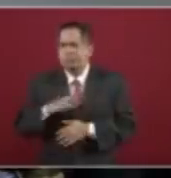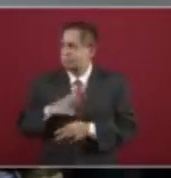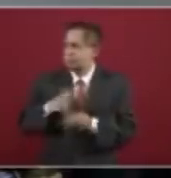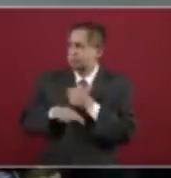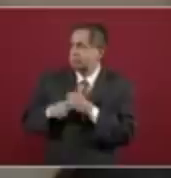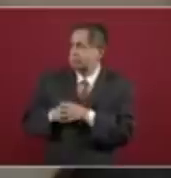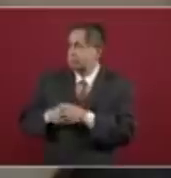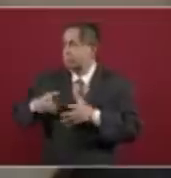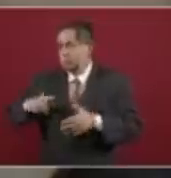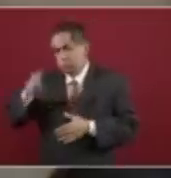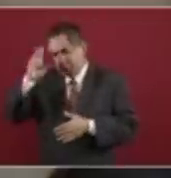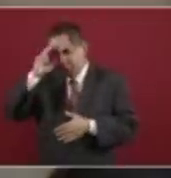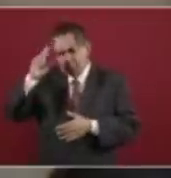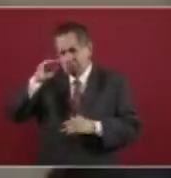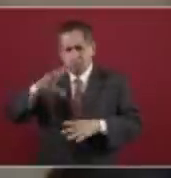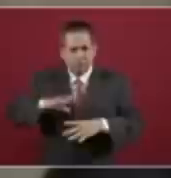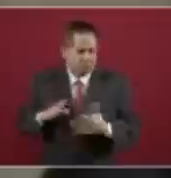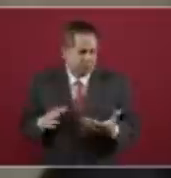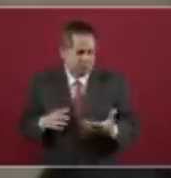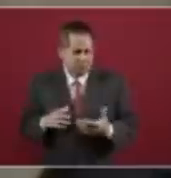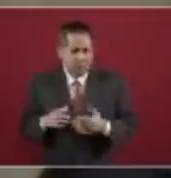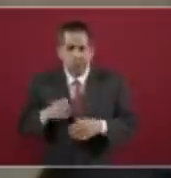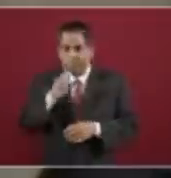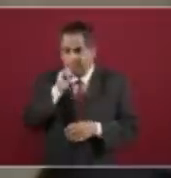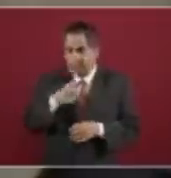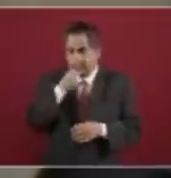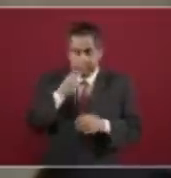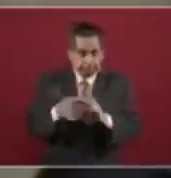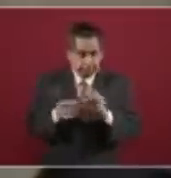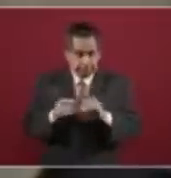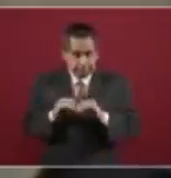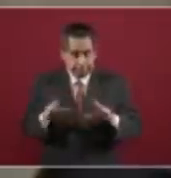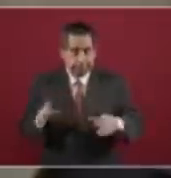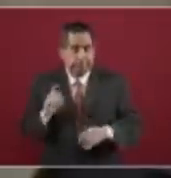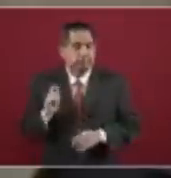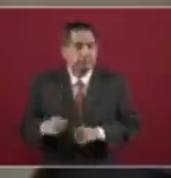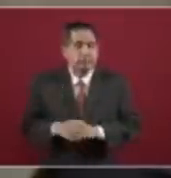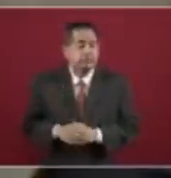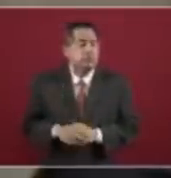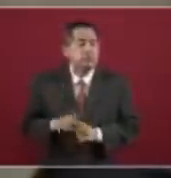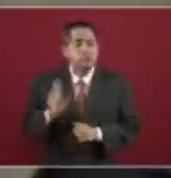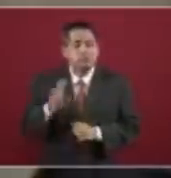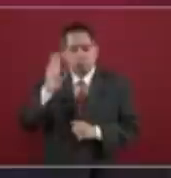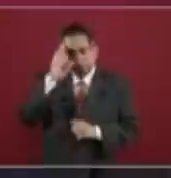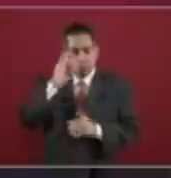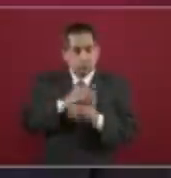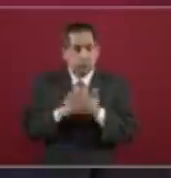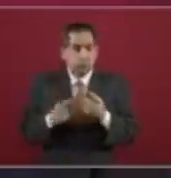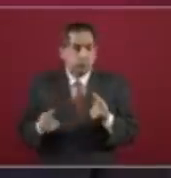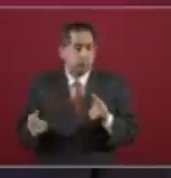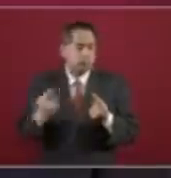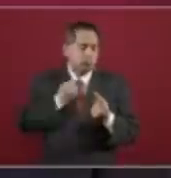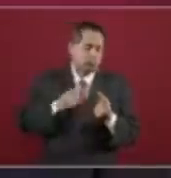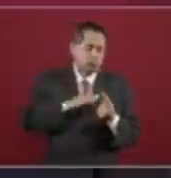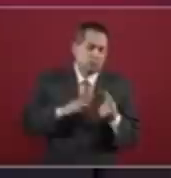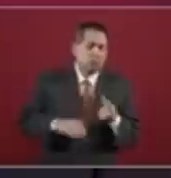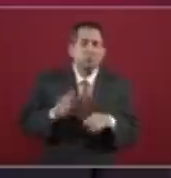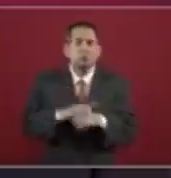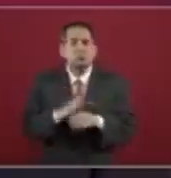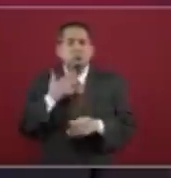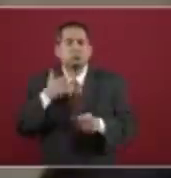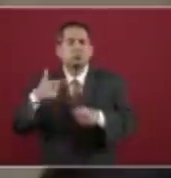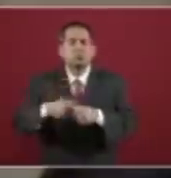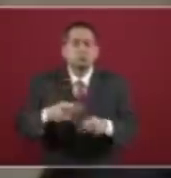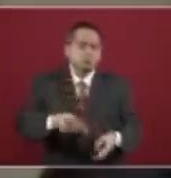en este delito en el estado y también declaró que aumentó lo que es el homicidio doloso debido al huachicol y